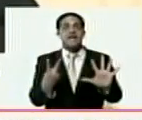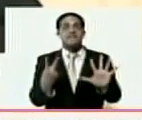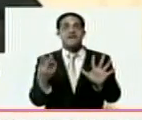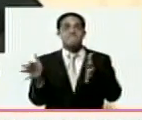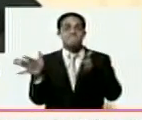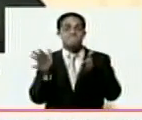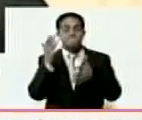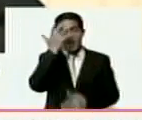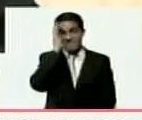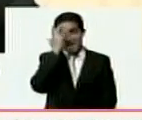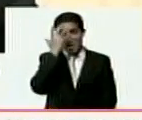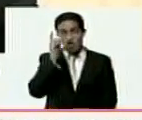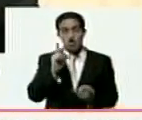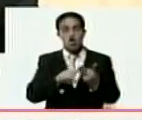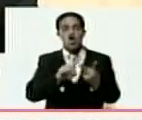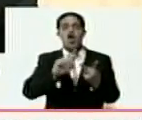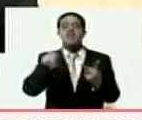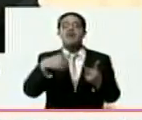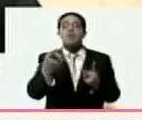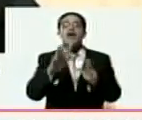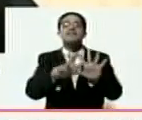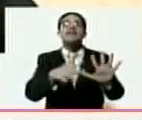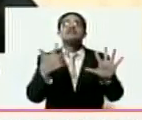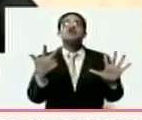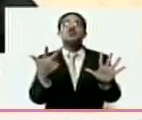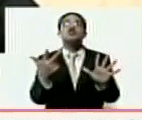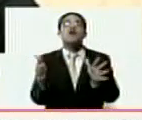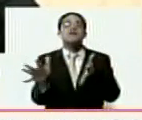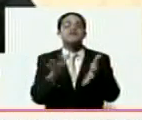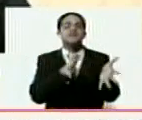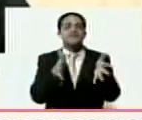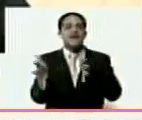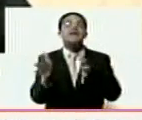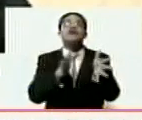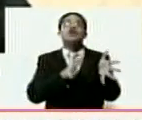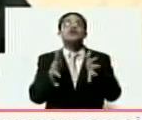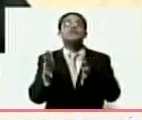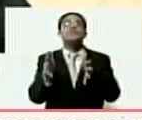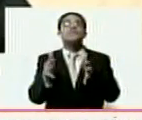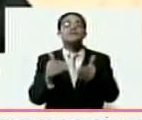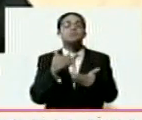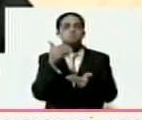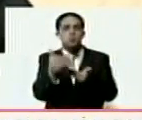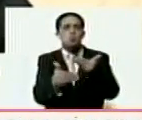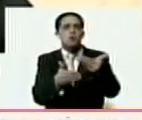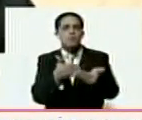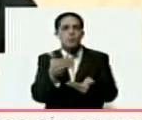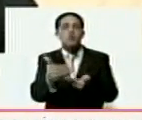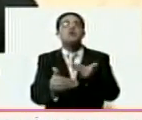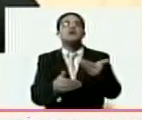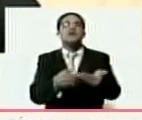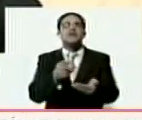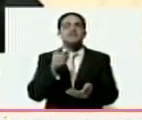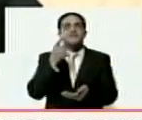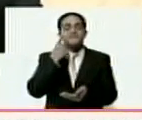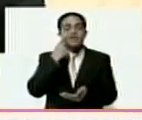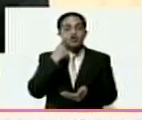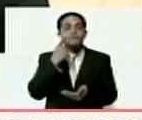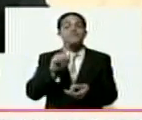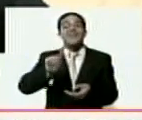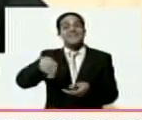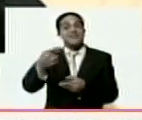Rosneft Trading fue el 18 de febrero. Fíjense cómo se va configurando. Y luego